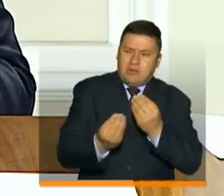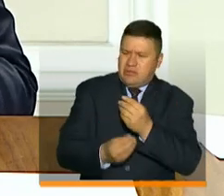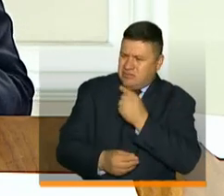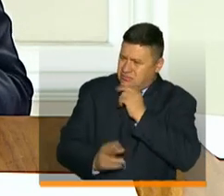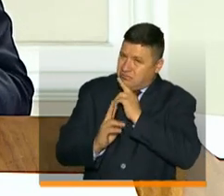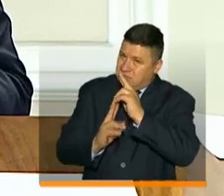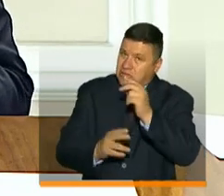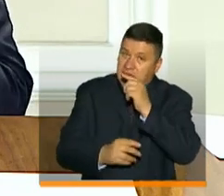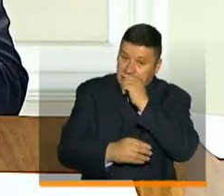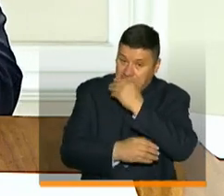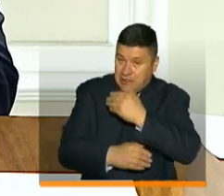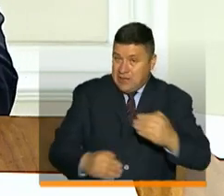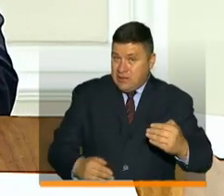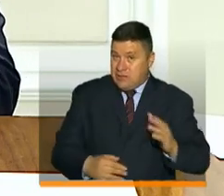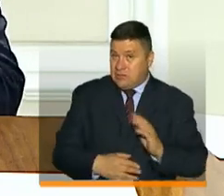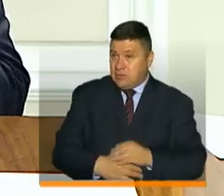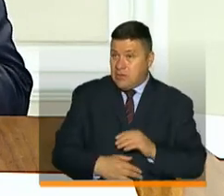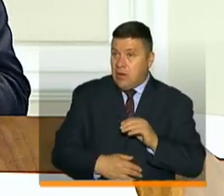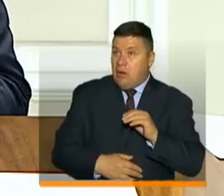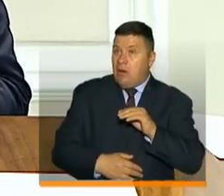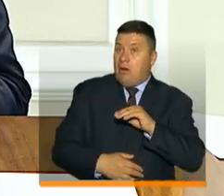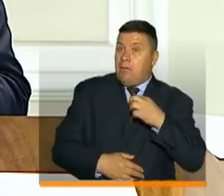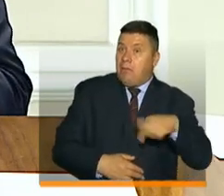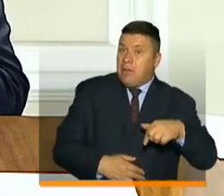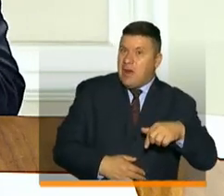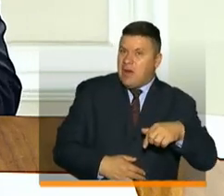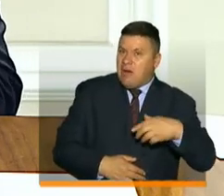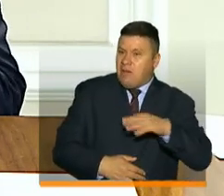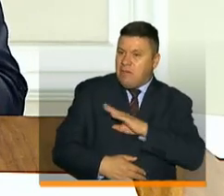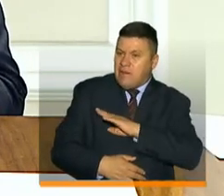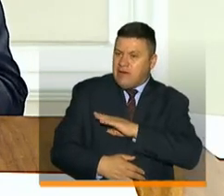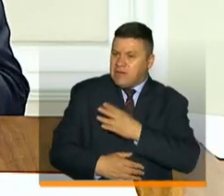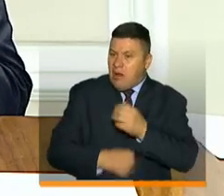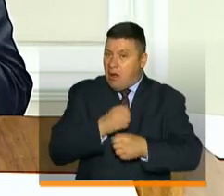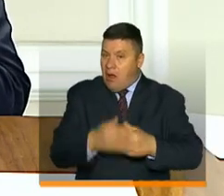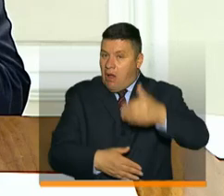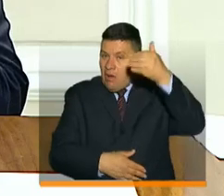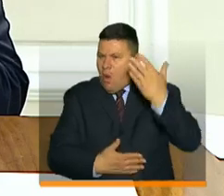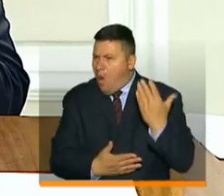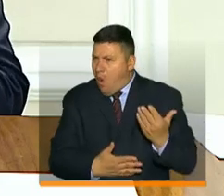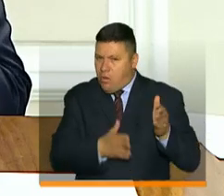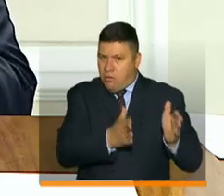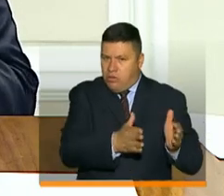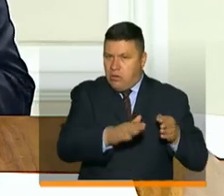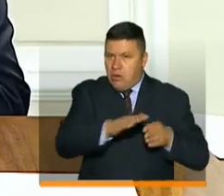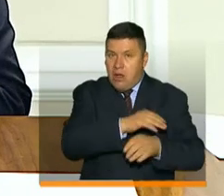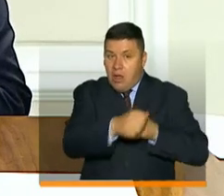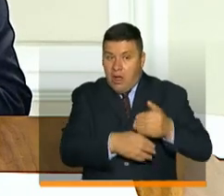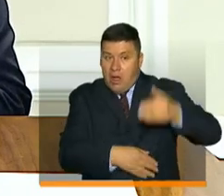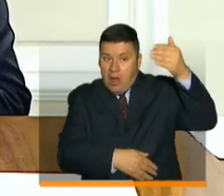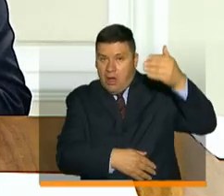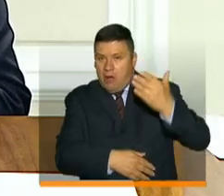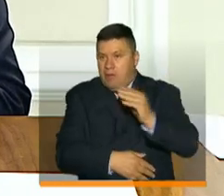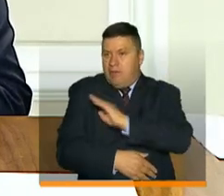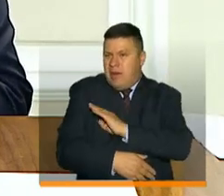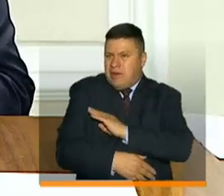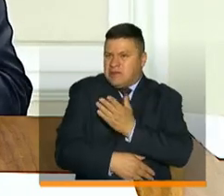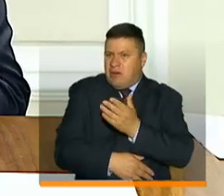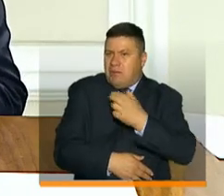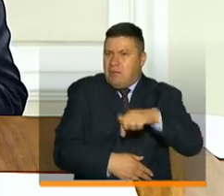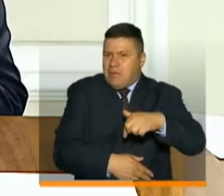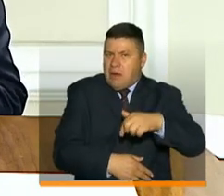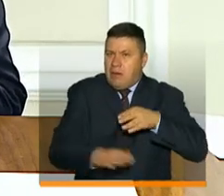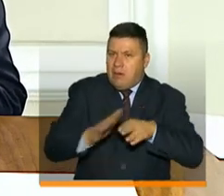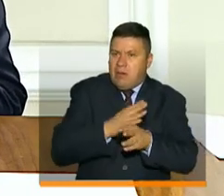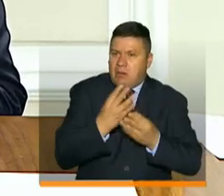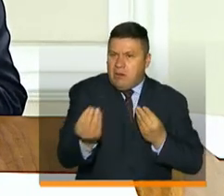Alejandra, los niños están por grados y por edades, y prácticamente hay esa relación entre las edades y los grados respectivos. Cuando